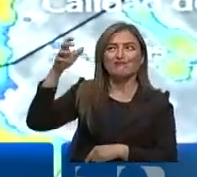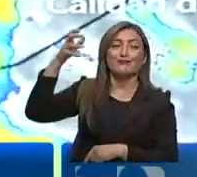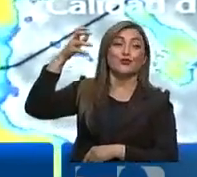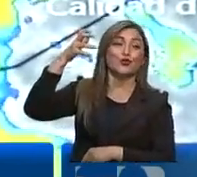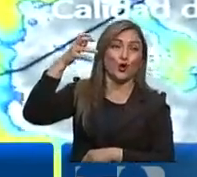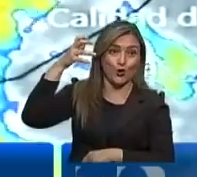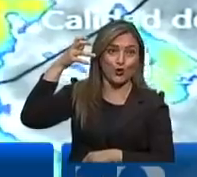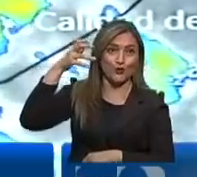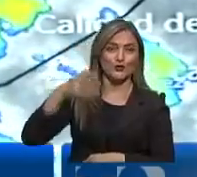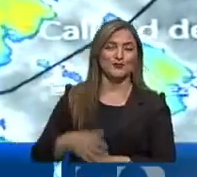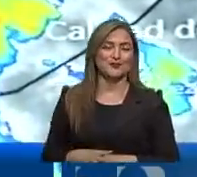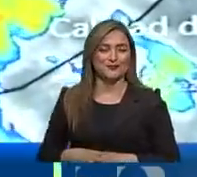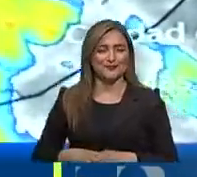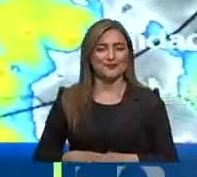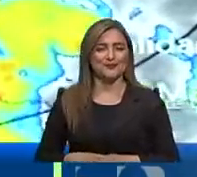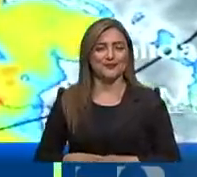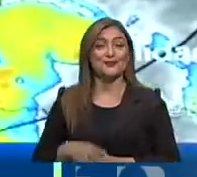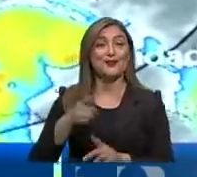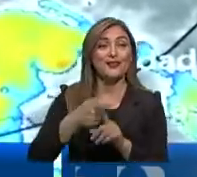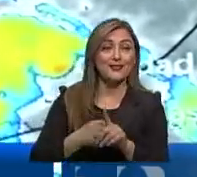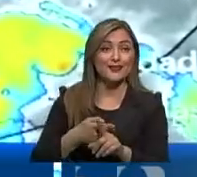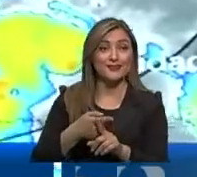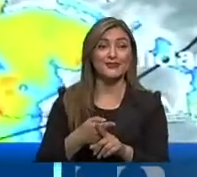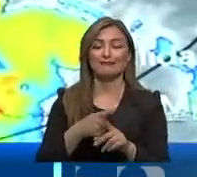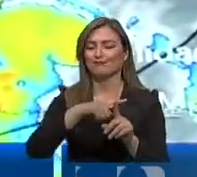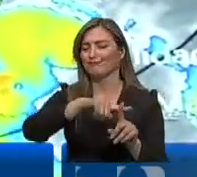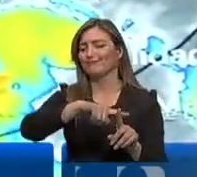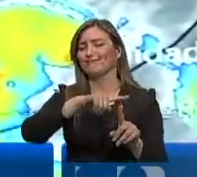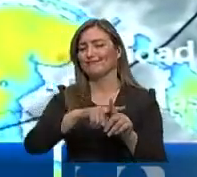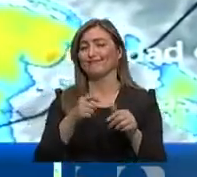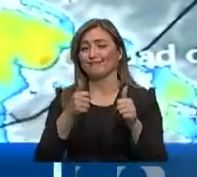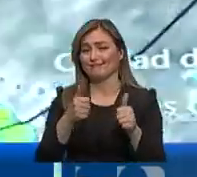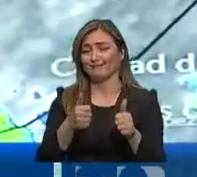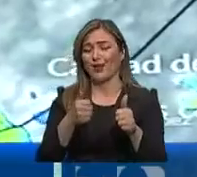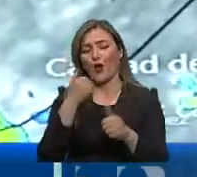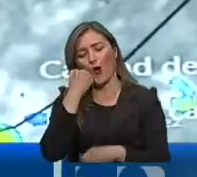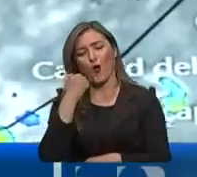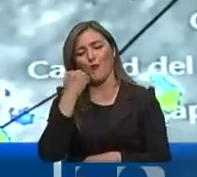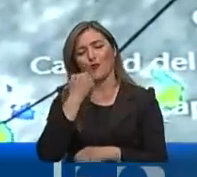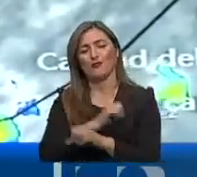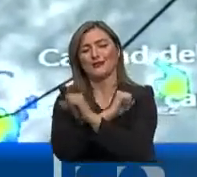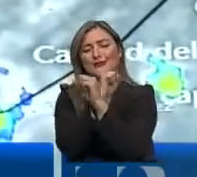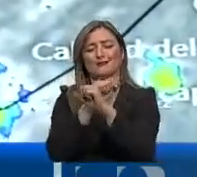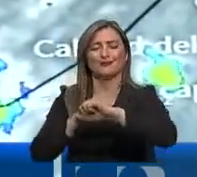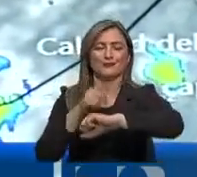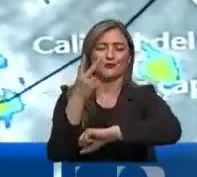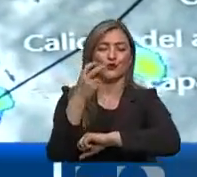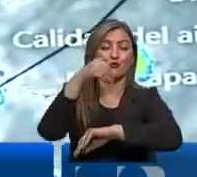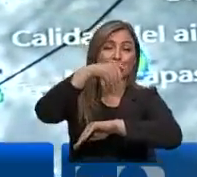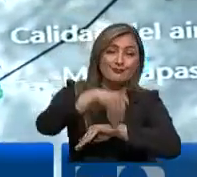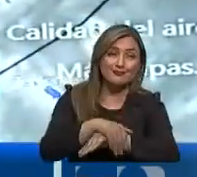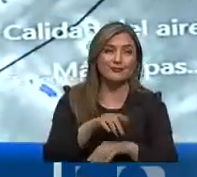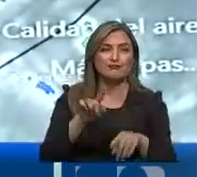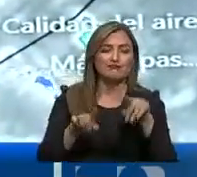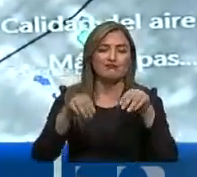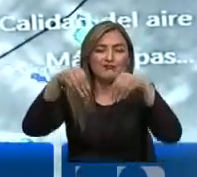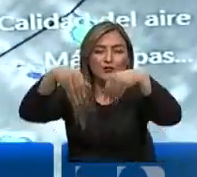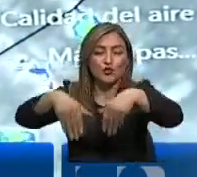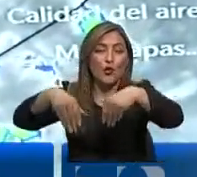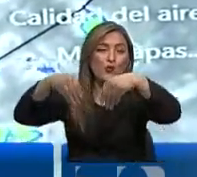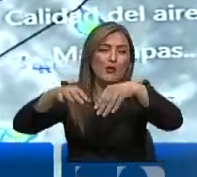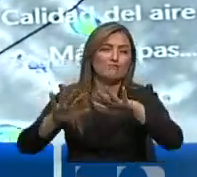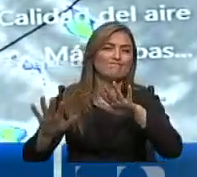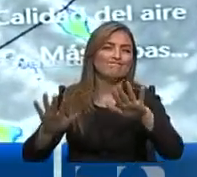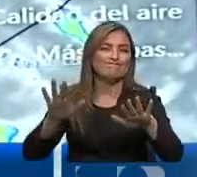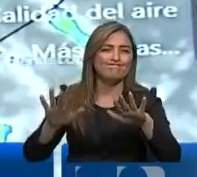sol. Se han experimentado temperaturas bastante agradables durante la mañana, mediodía. Y para la tarde, aunque se esperan algunas